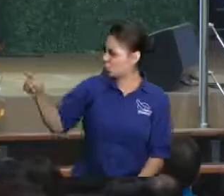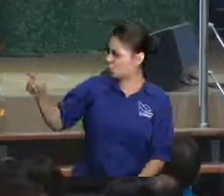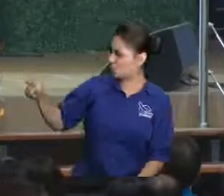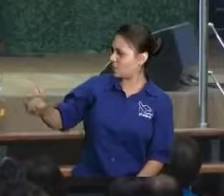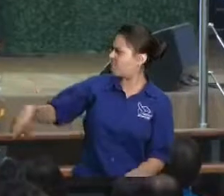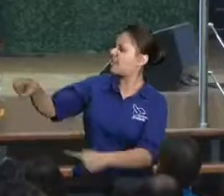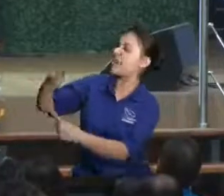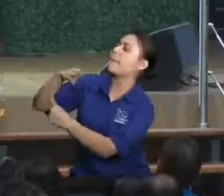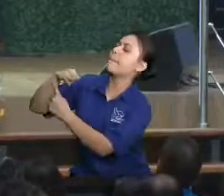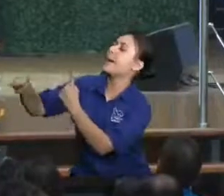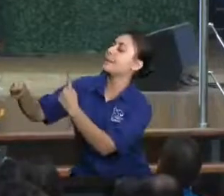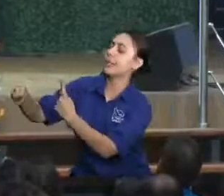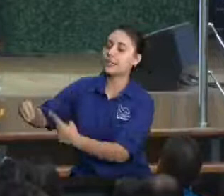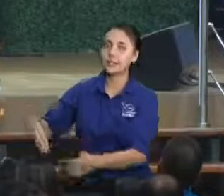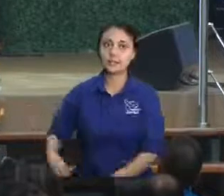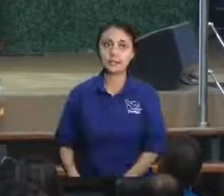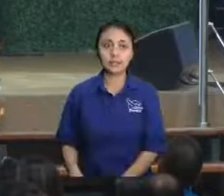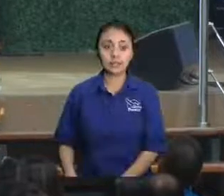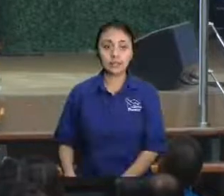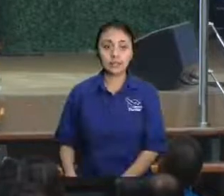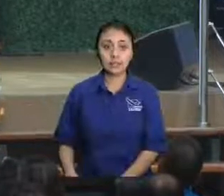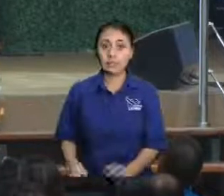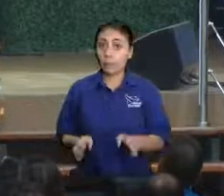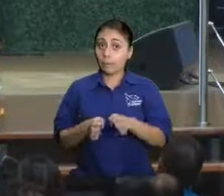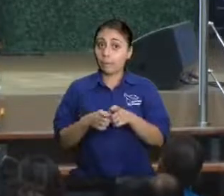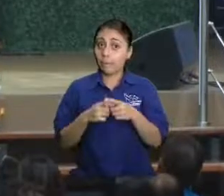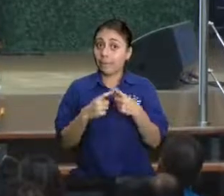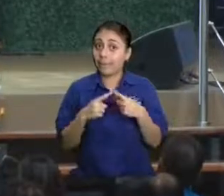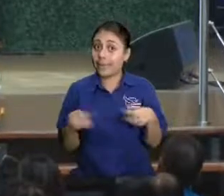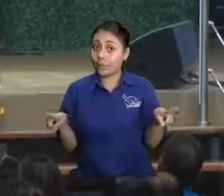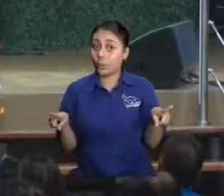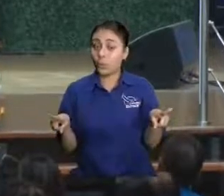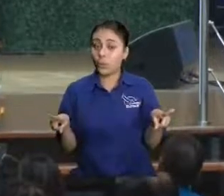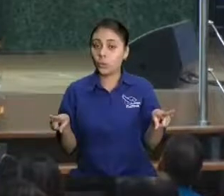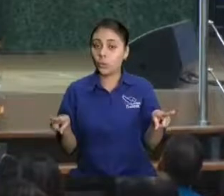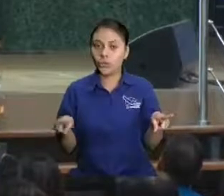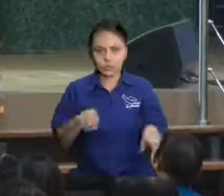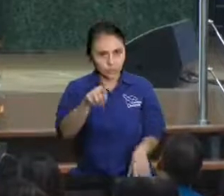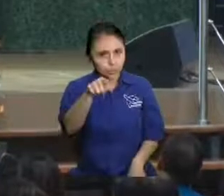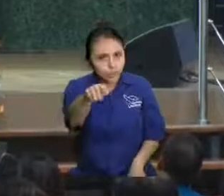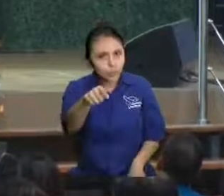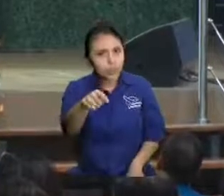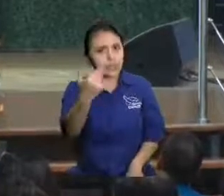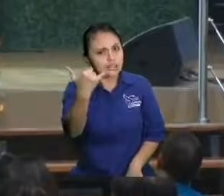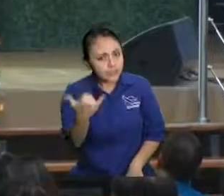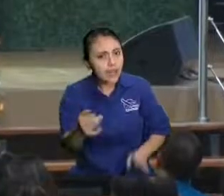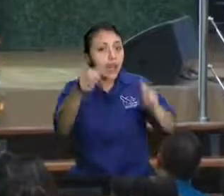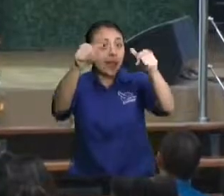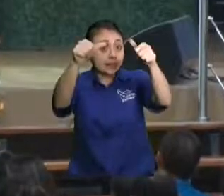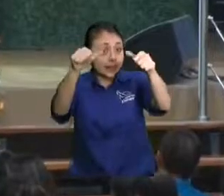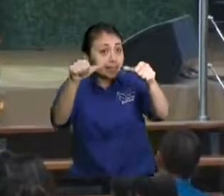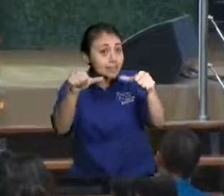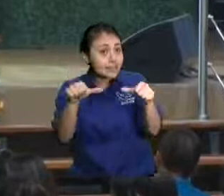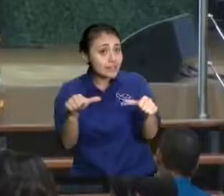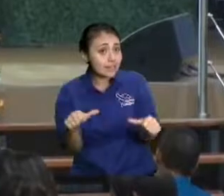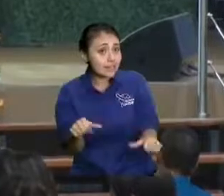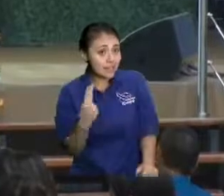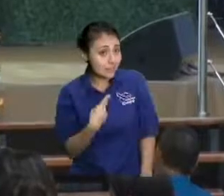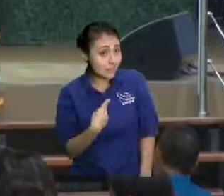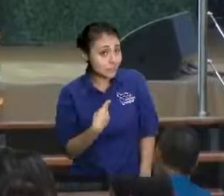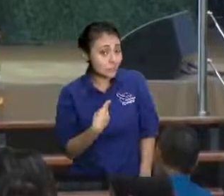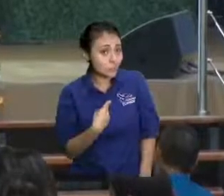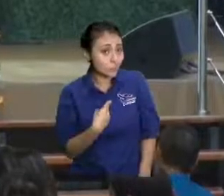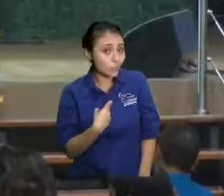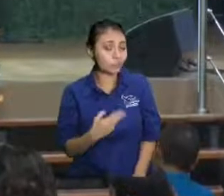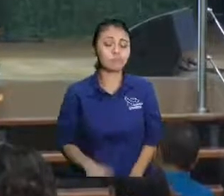¡Asesino! Y le podríamos decir un montón de cosas. Pero ya la palabra es como un espejo, dice